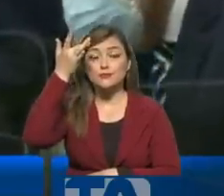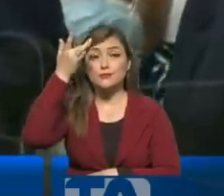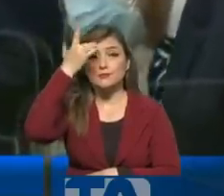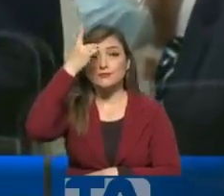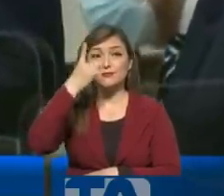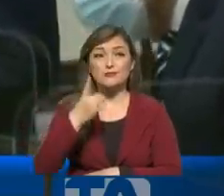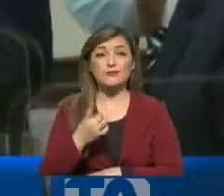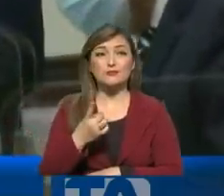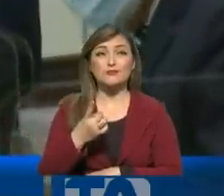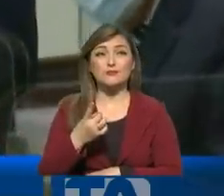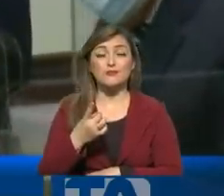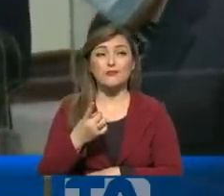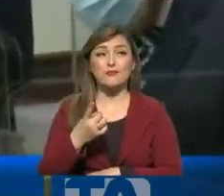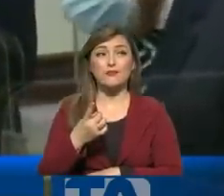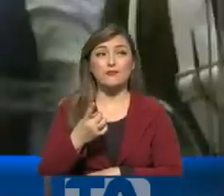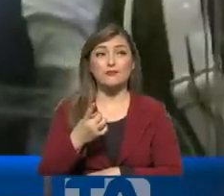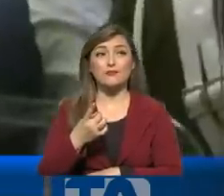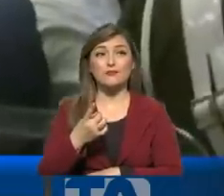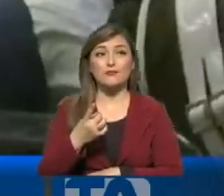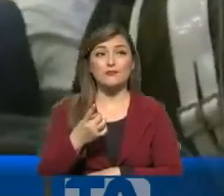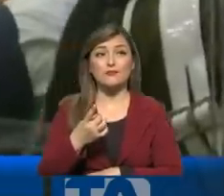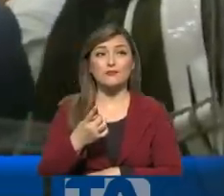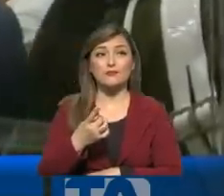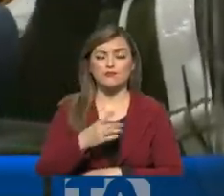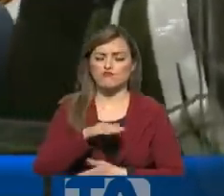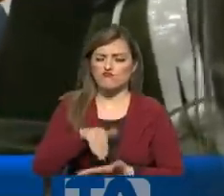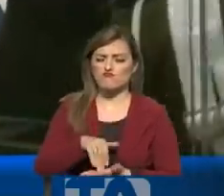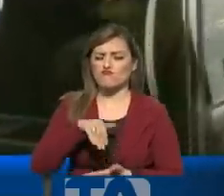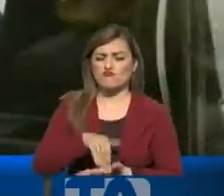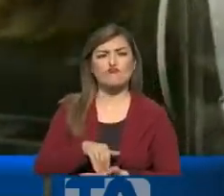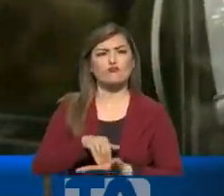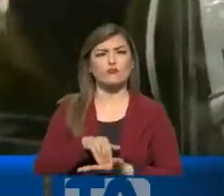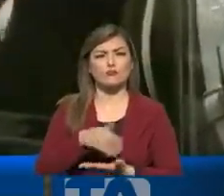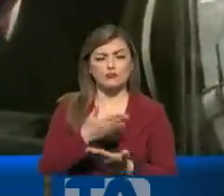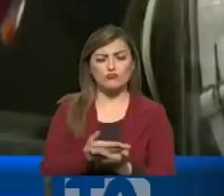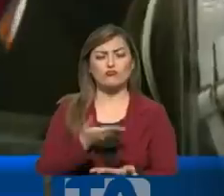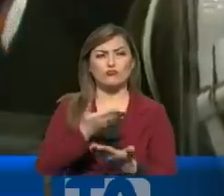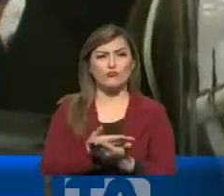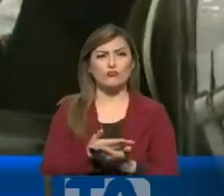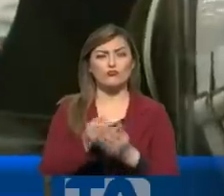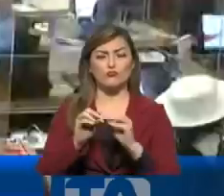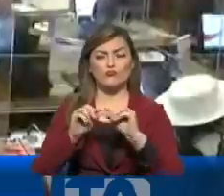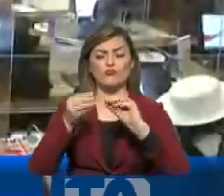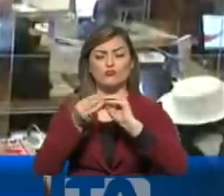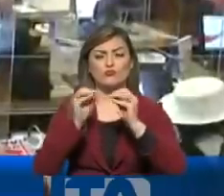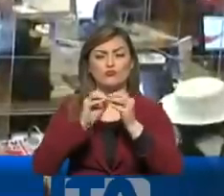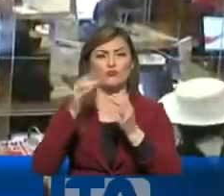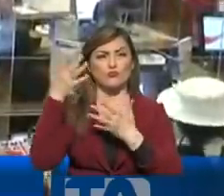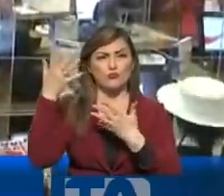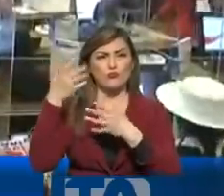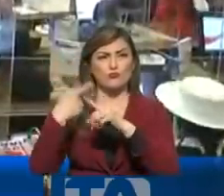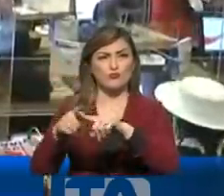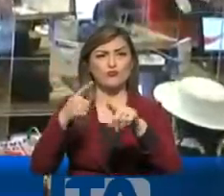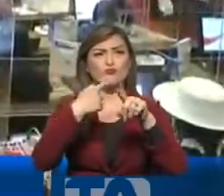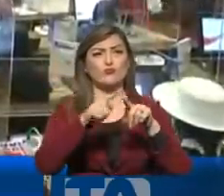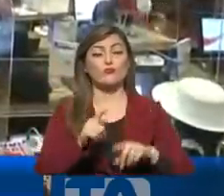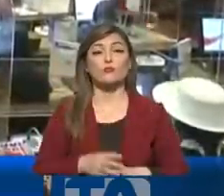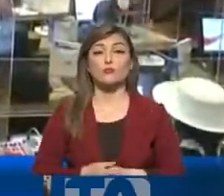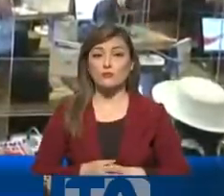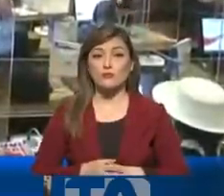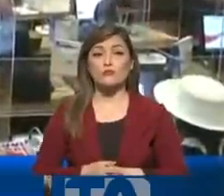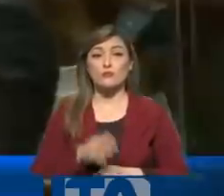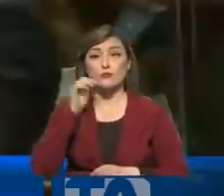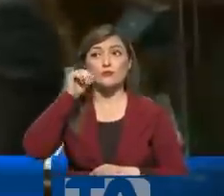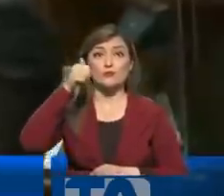posturas muy necias, tal vez reacias a ciertas propuestas que han hecho otros bloques legislativos y por eso esperan